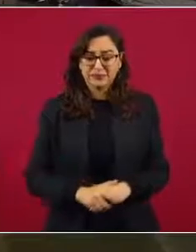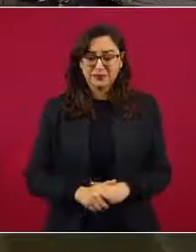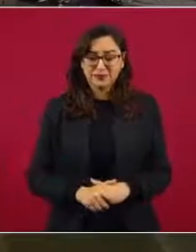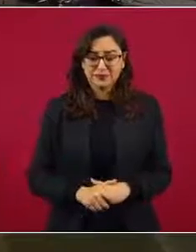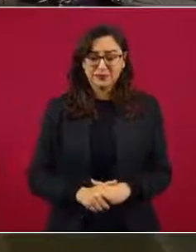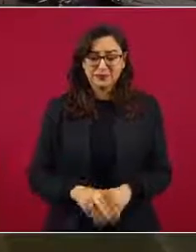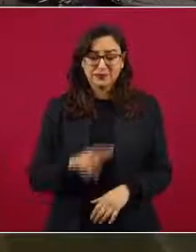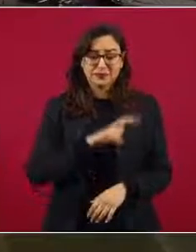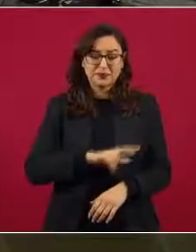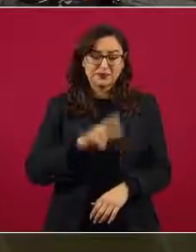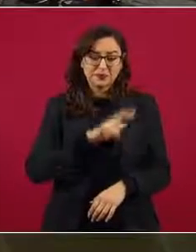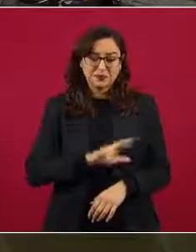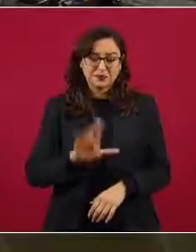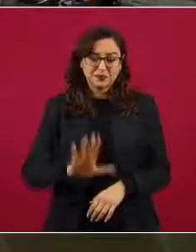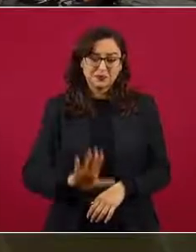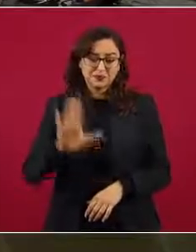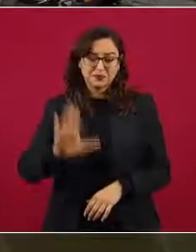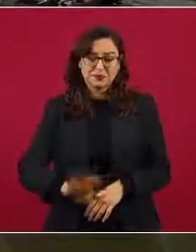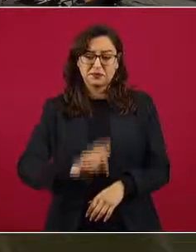una renta.